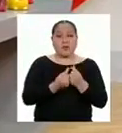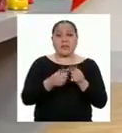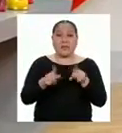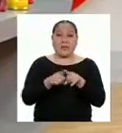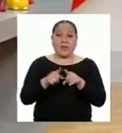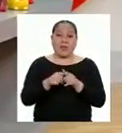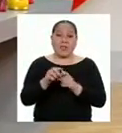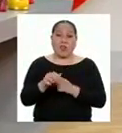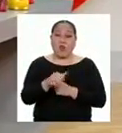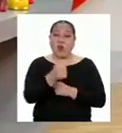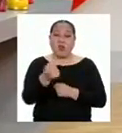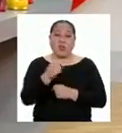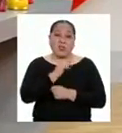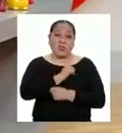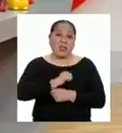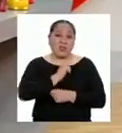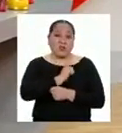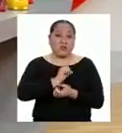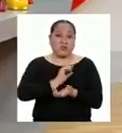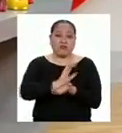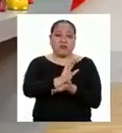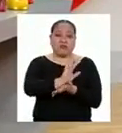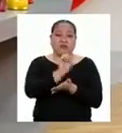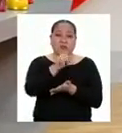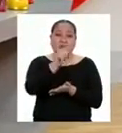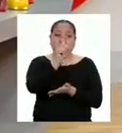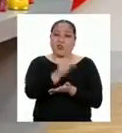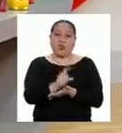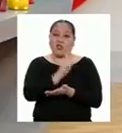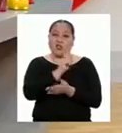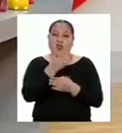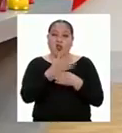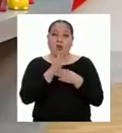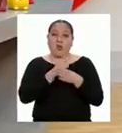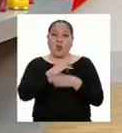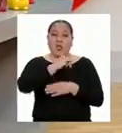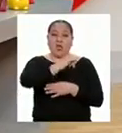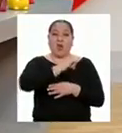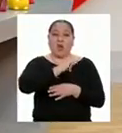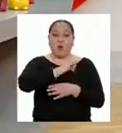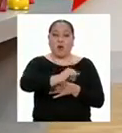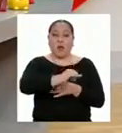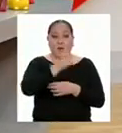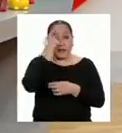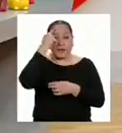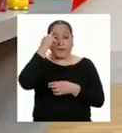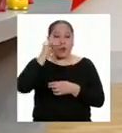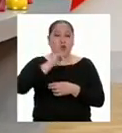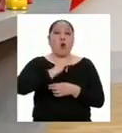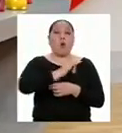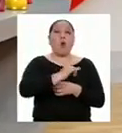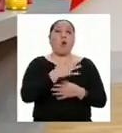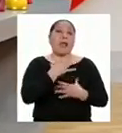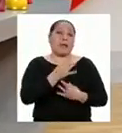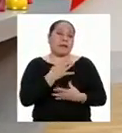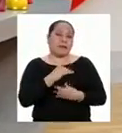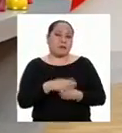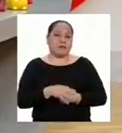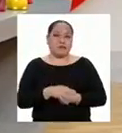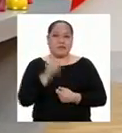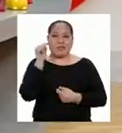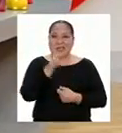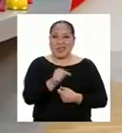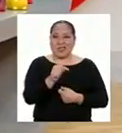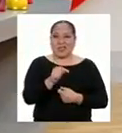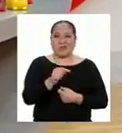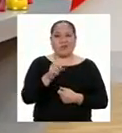aparecer actitudes de rechazo porque algún miembro del grupo no comparte los mismos intereses o forma de pensar que los otros miembros. Y de alguna manera